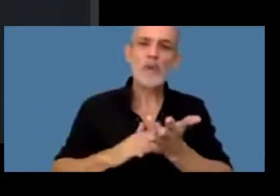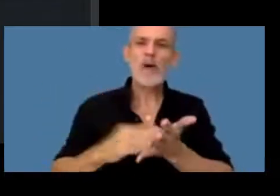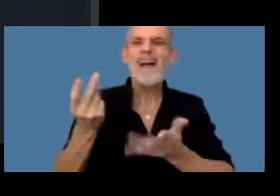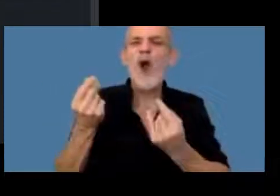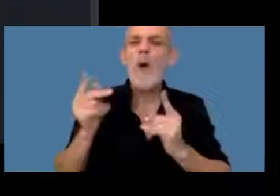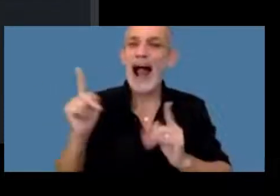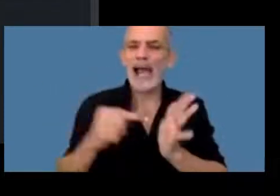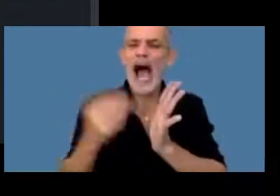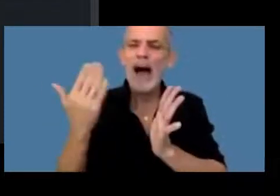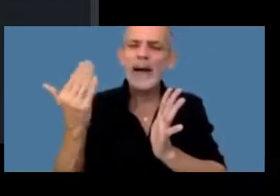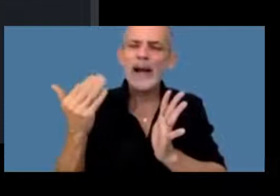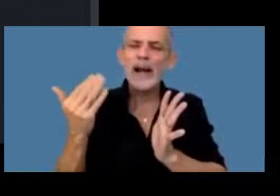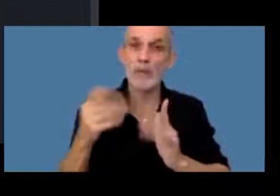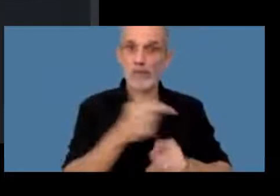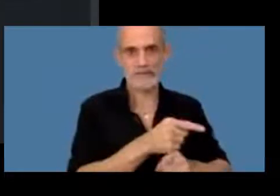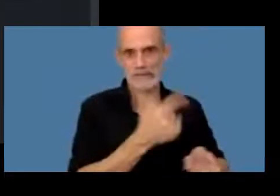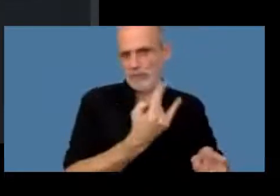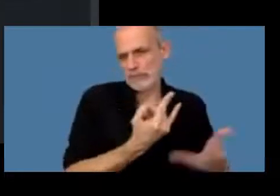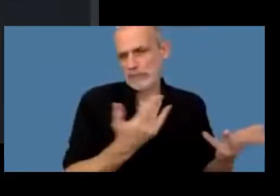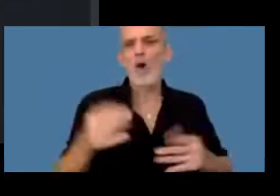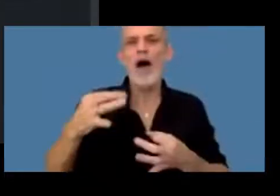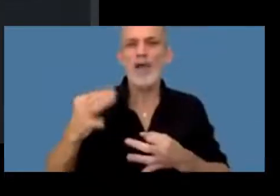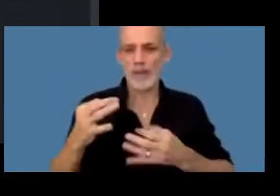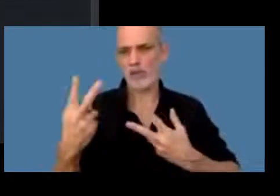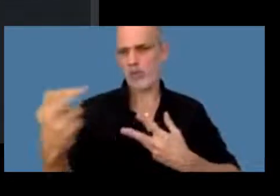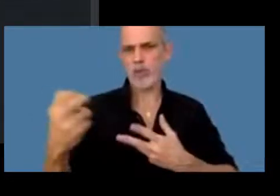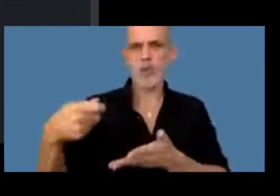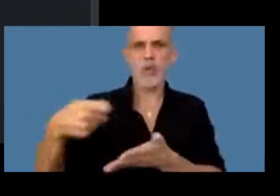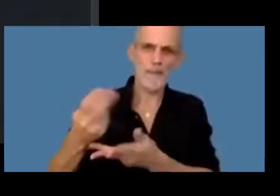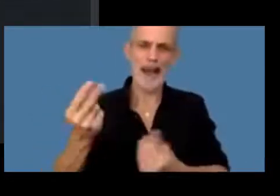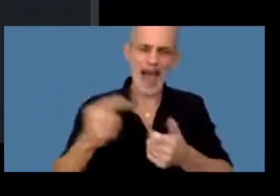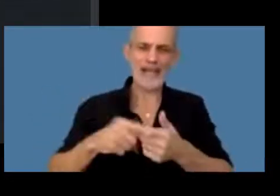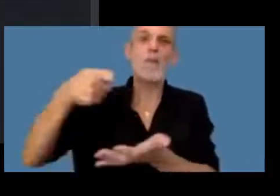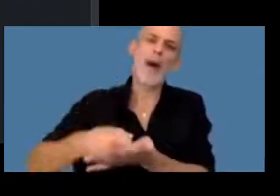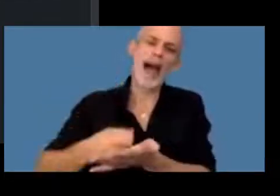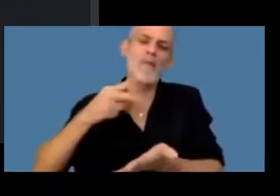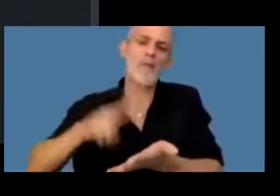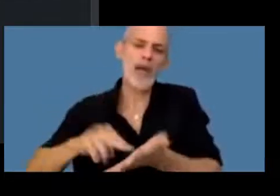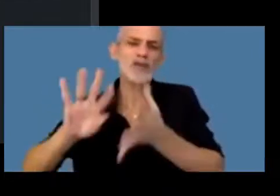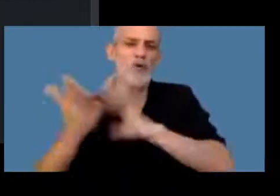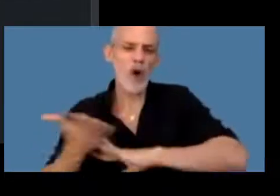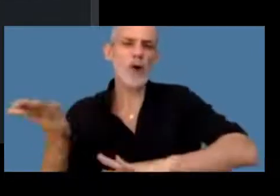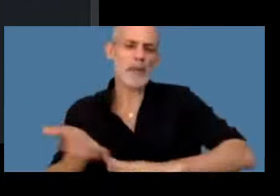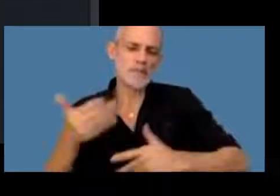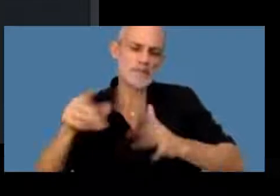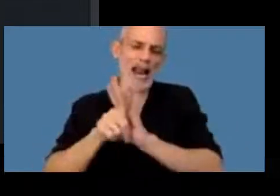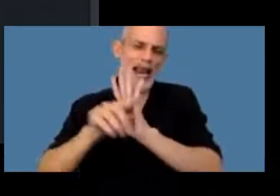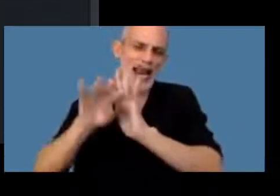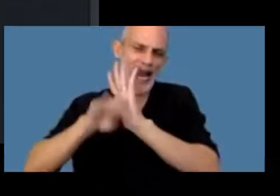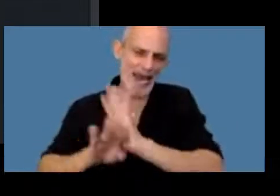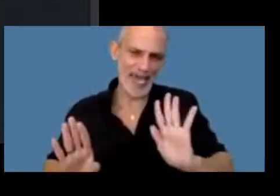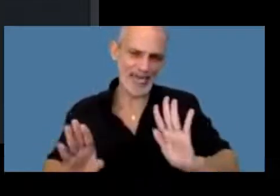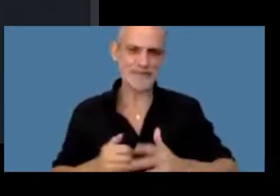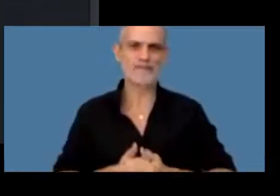Siempre está esa opción. Lógicamente, tiene que haber retenido lo que tiene que haber retenido, tiene que haber pagado con los medios de pago que establece la ley de antievasión, etcétera, etcétera. Pero